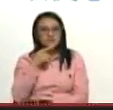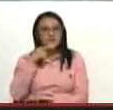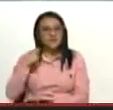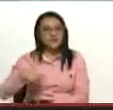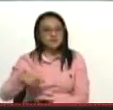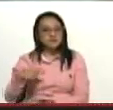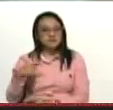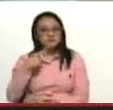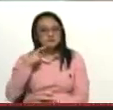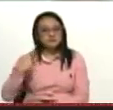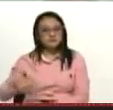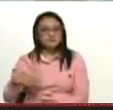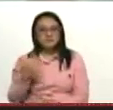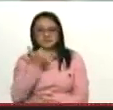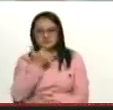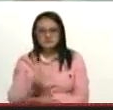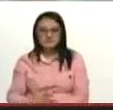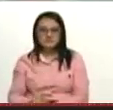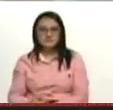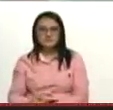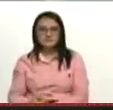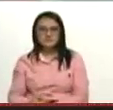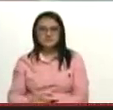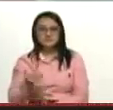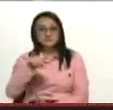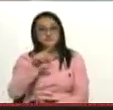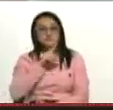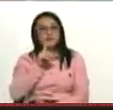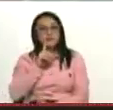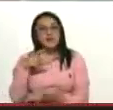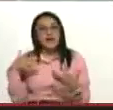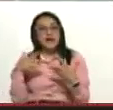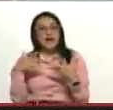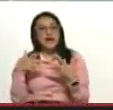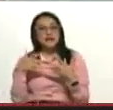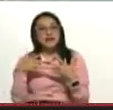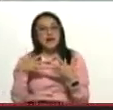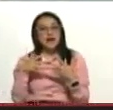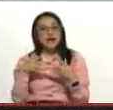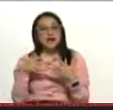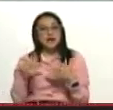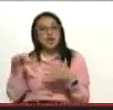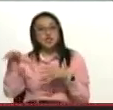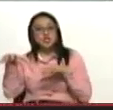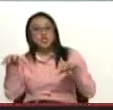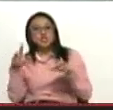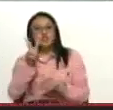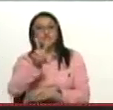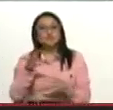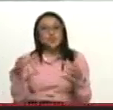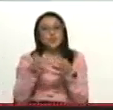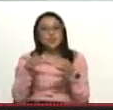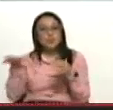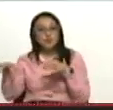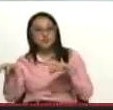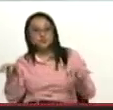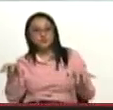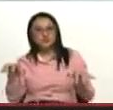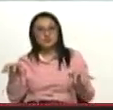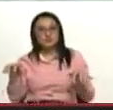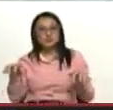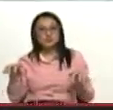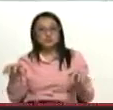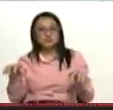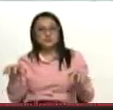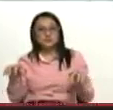Rusia pues ellos lo llaman una guerra entre tribus esta guerra tribal como ellos